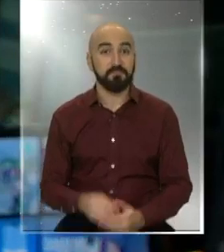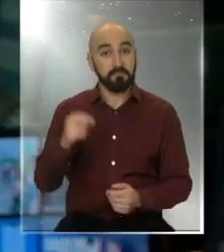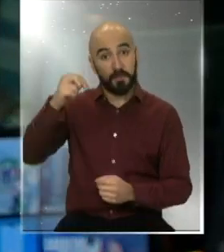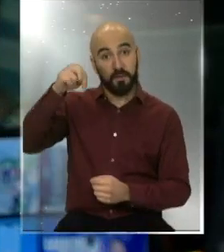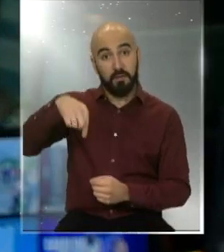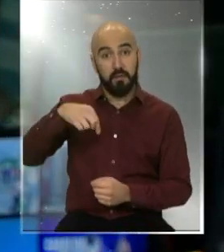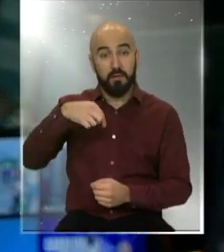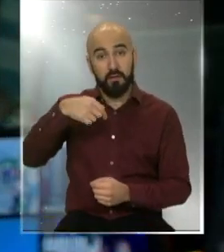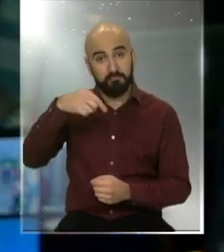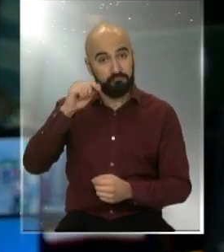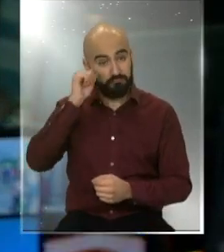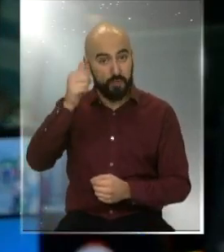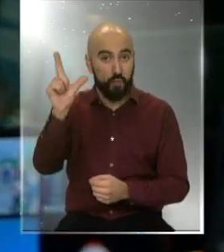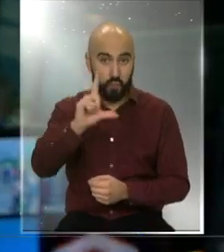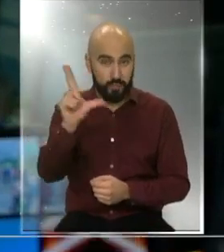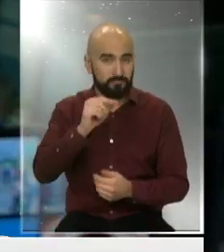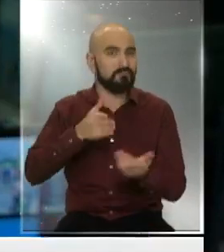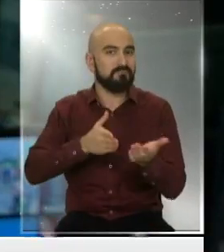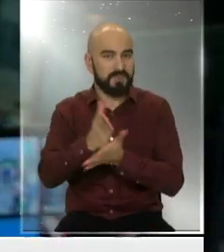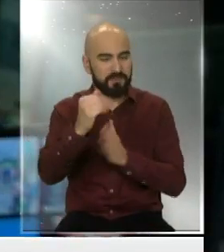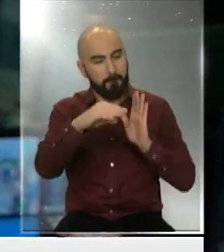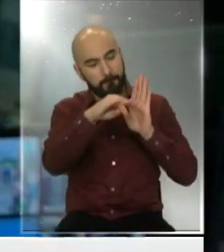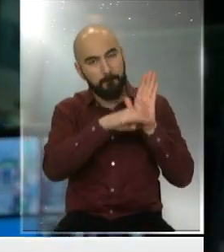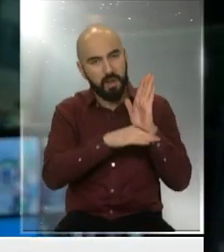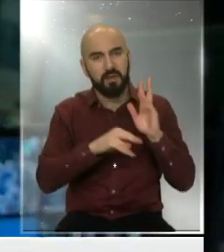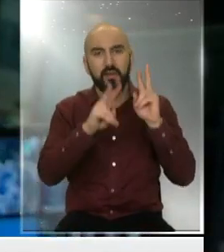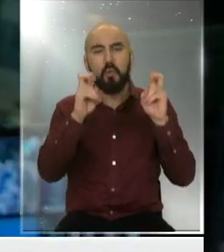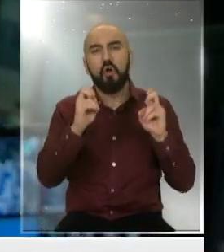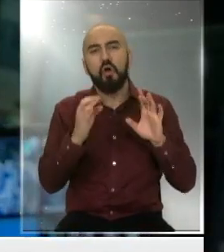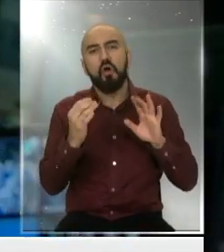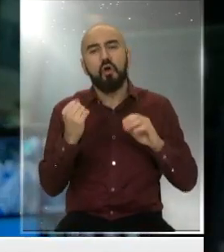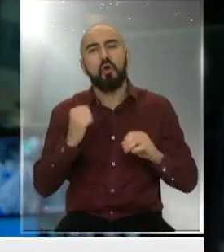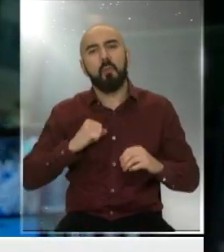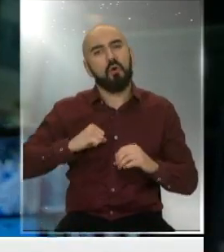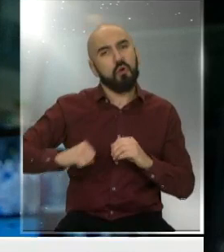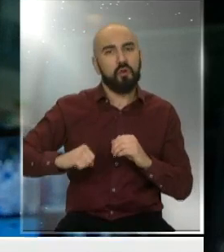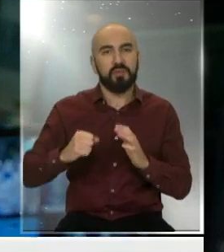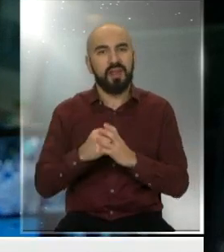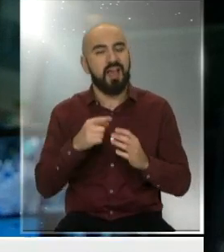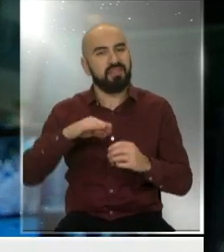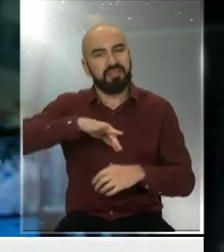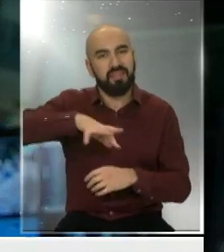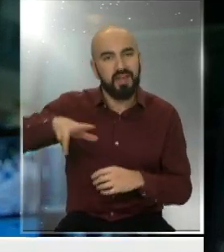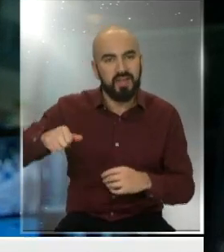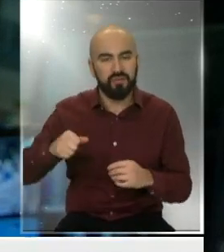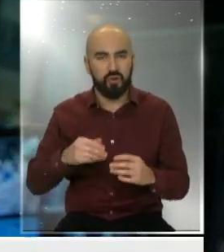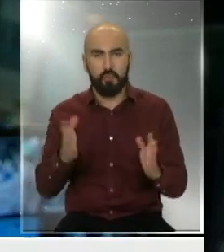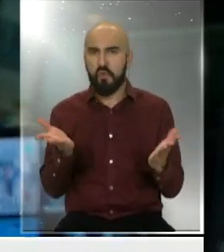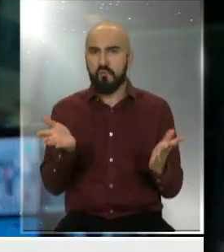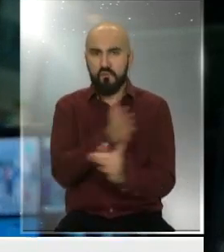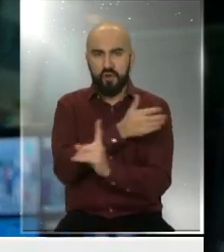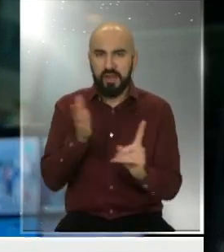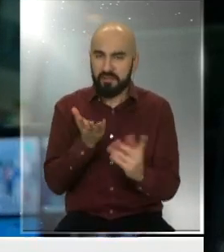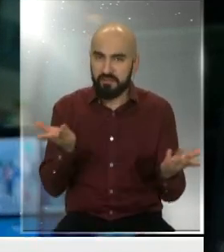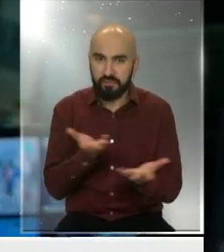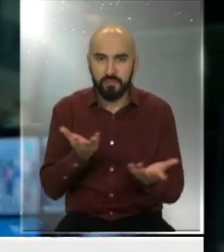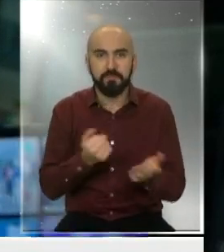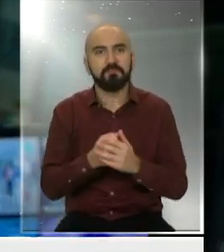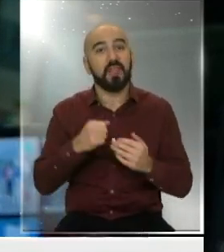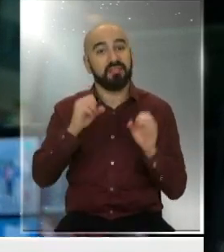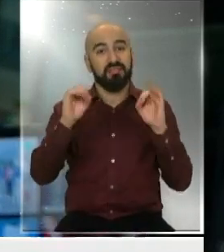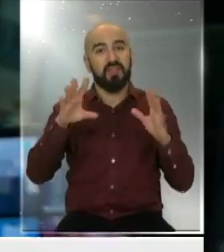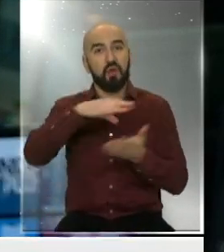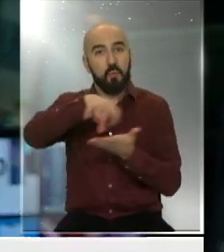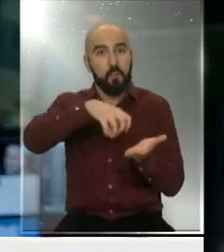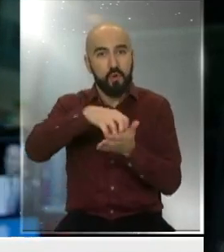lunes comenzará a operar el plan contra delitos violentos que impulsó el gobierno. La medida busca frenar la delincuencia en más de 10 comunas, las más críticas del país,